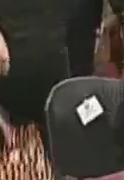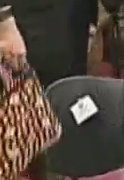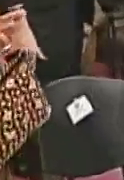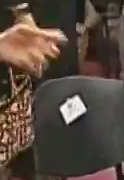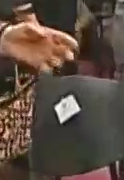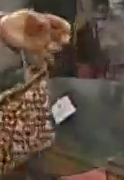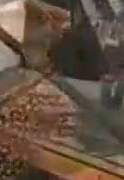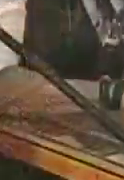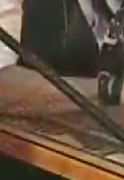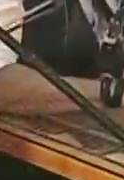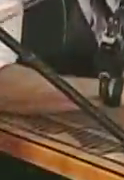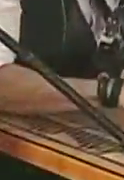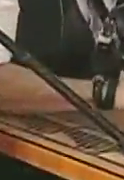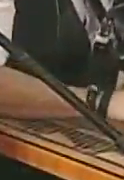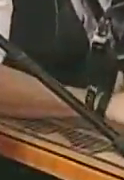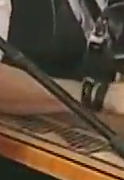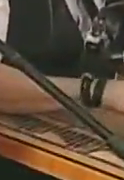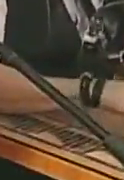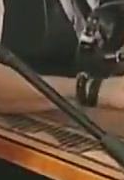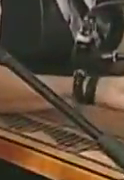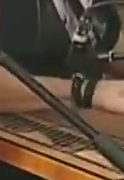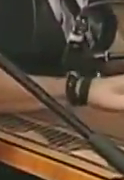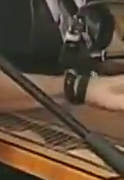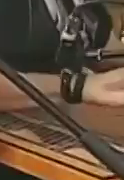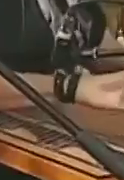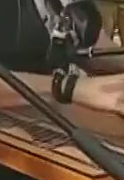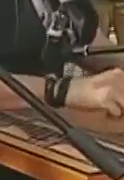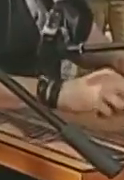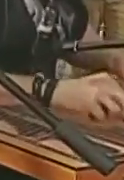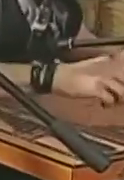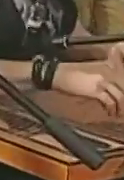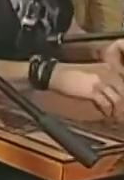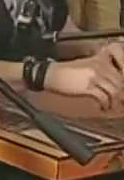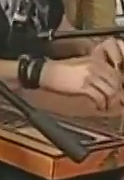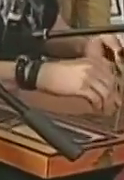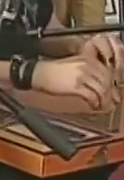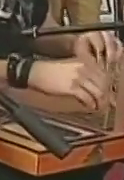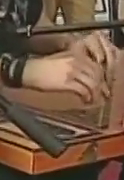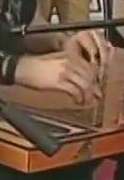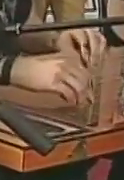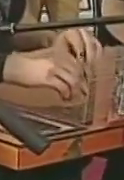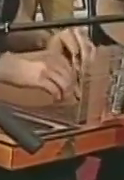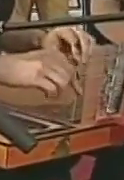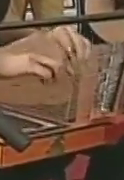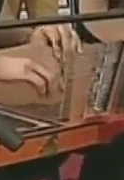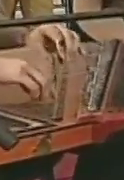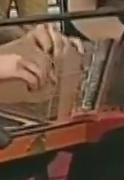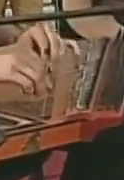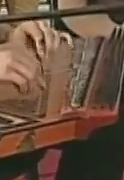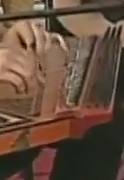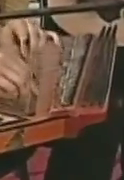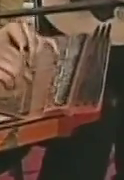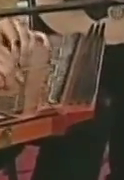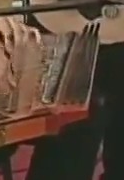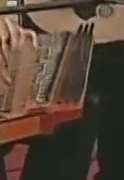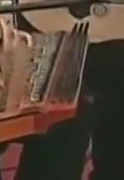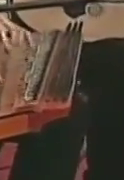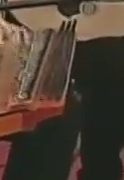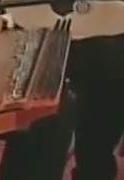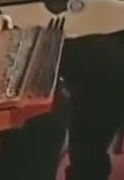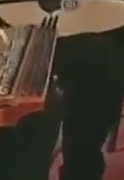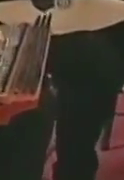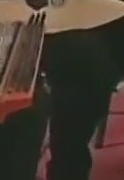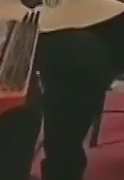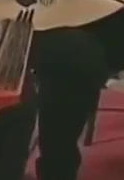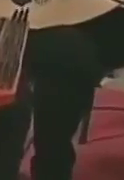Libro 2018 en la capital de Venezuela. Invitaba el presidente Nicolás Maduro Moros a toda la población a